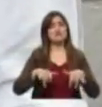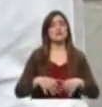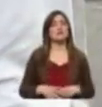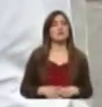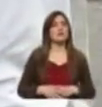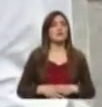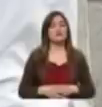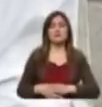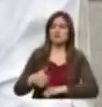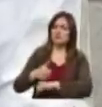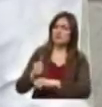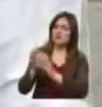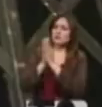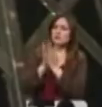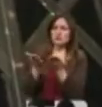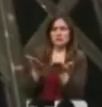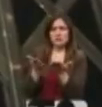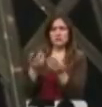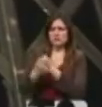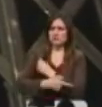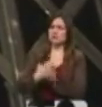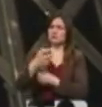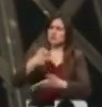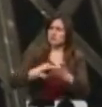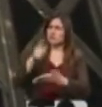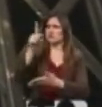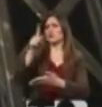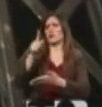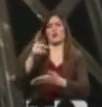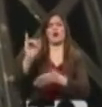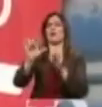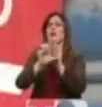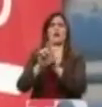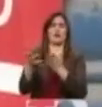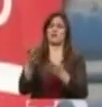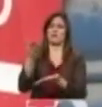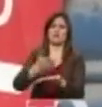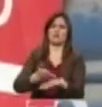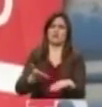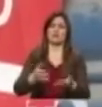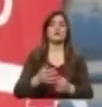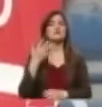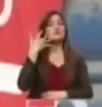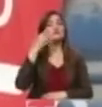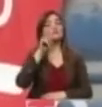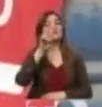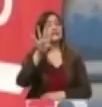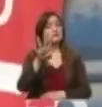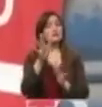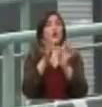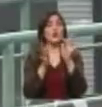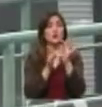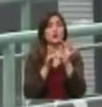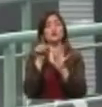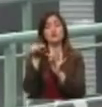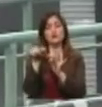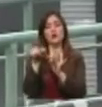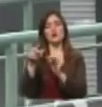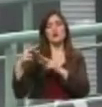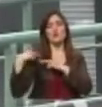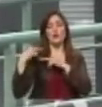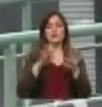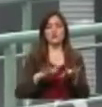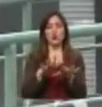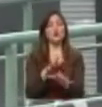a las autoridades rever estas sanciones por tener un origen ilegal, dicen. Desde el 24 de abril que adquirió la competencia la Secretaría